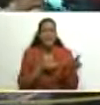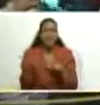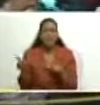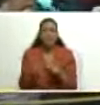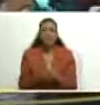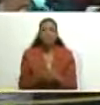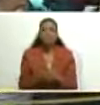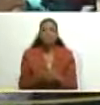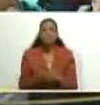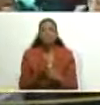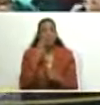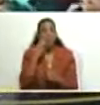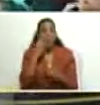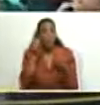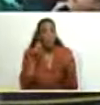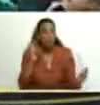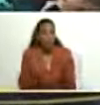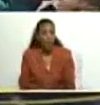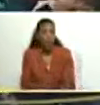Y dije, vamos a vernos.